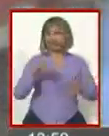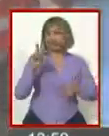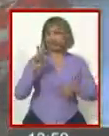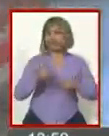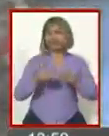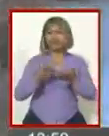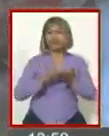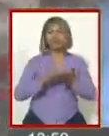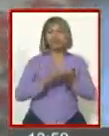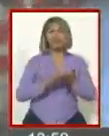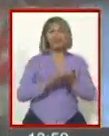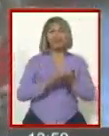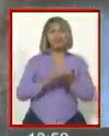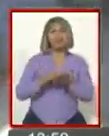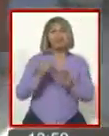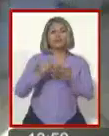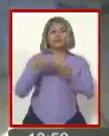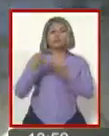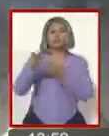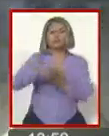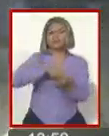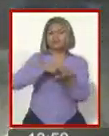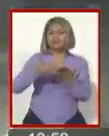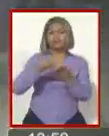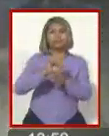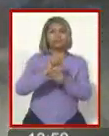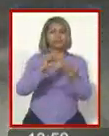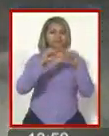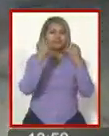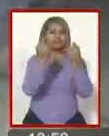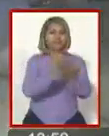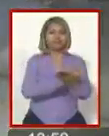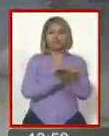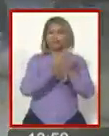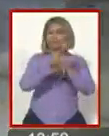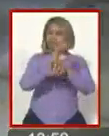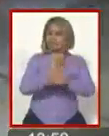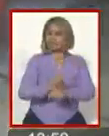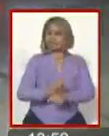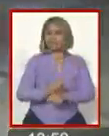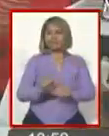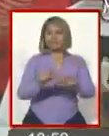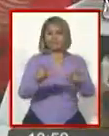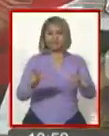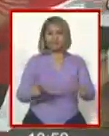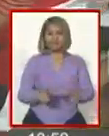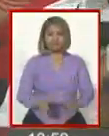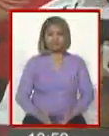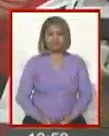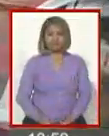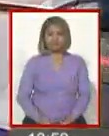no pudo faltar el folclore con sus danzas típicas y grupos musicales que caracterizan a esta región.